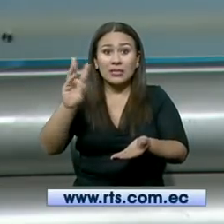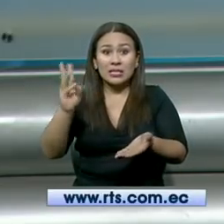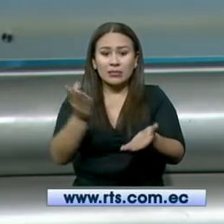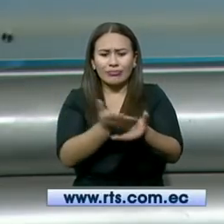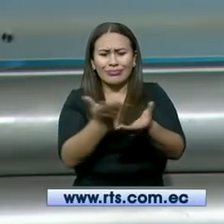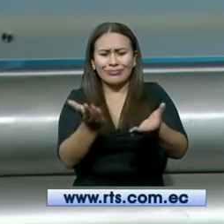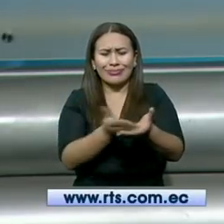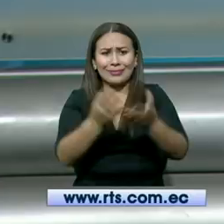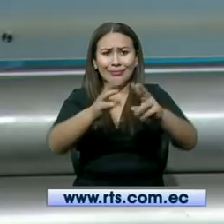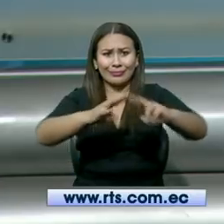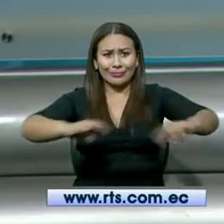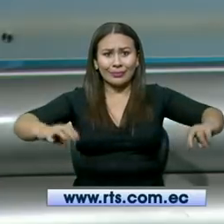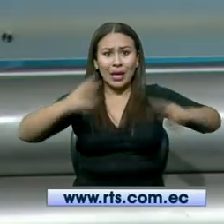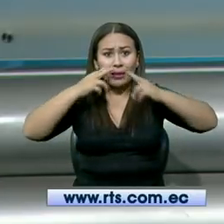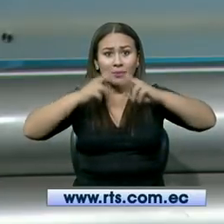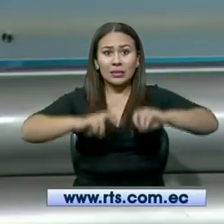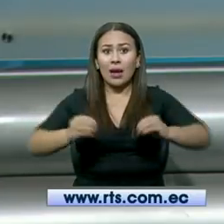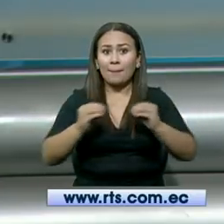reabiertos.